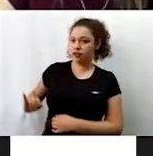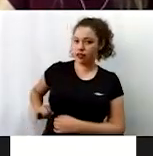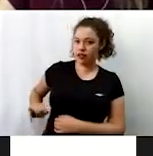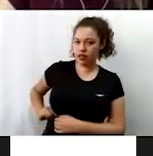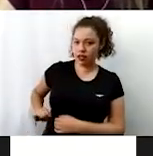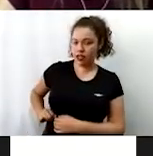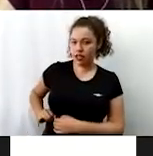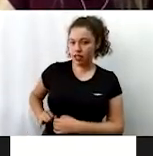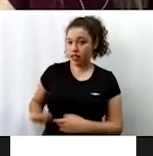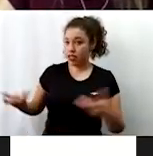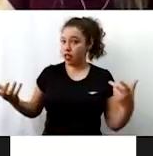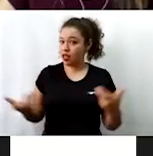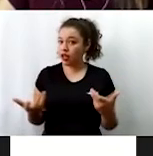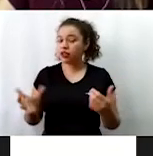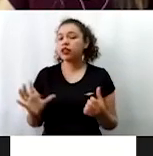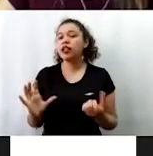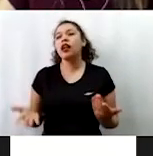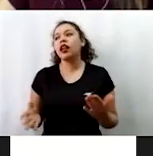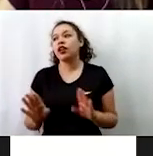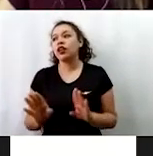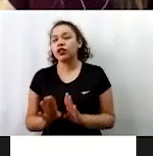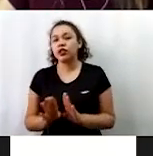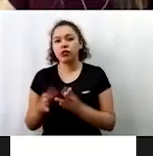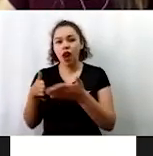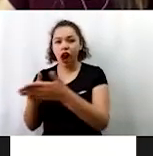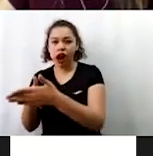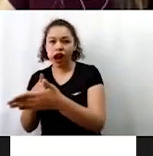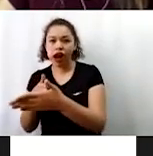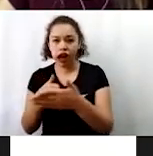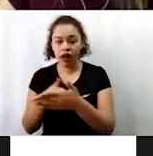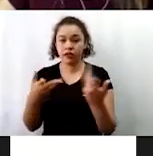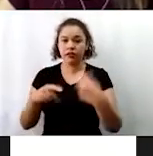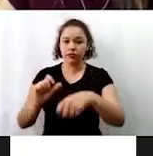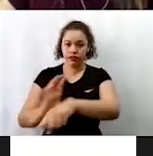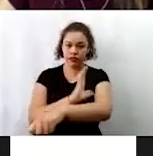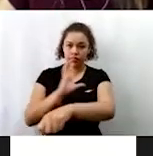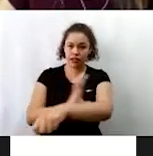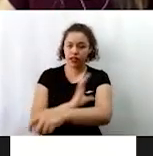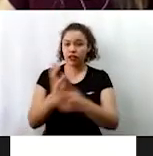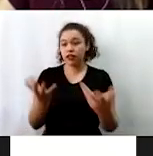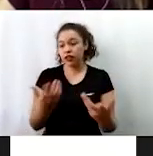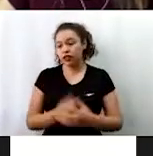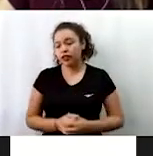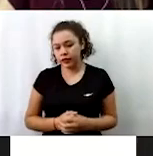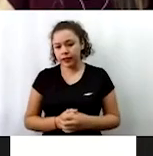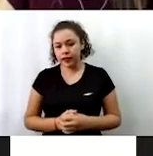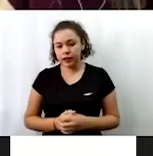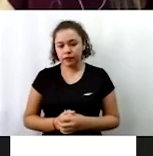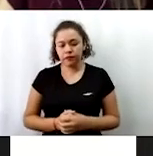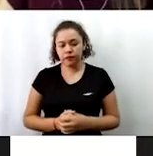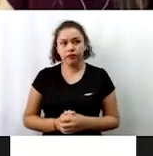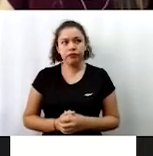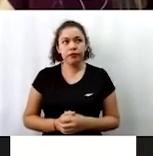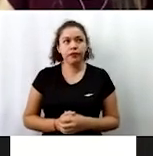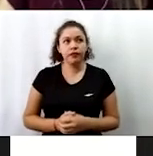le genera otro tipo de trabas, ¿no? En la parte energética, pues sí, pues ahí está